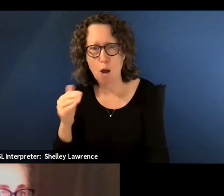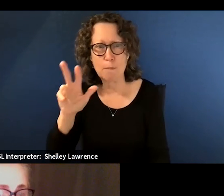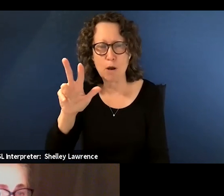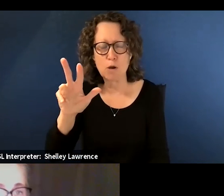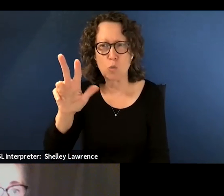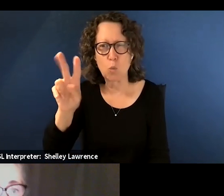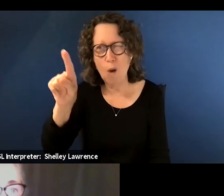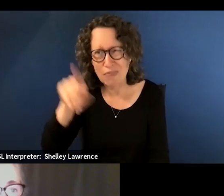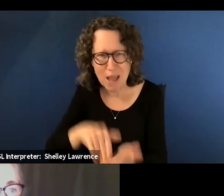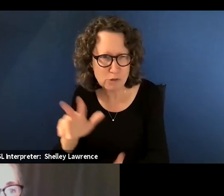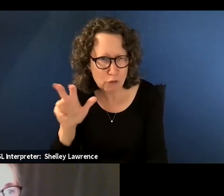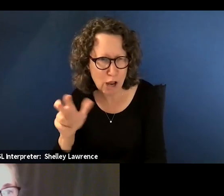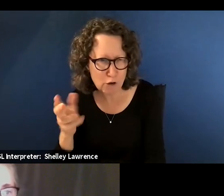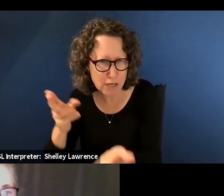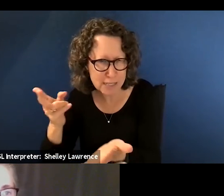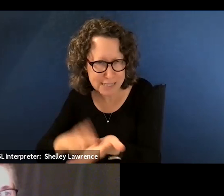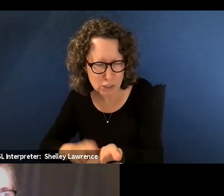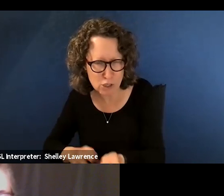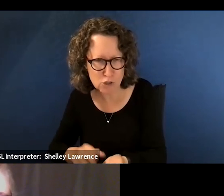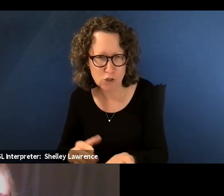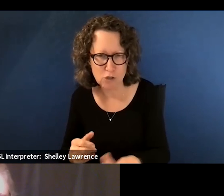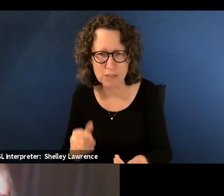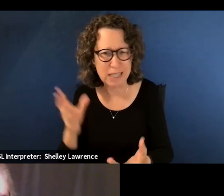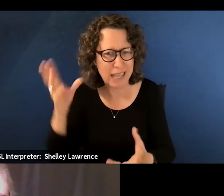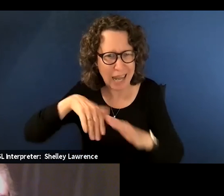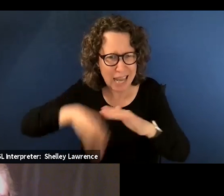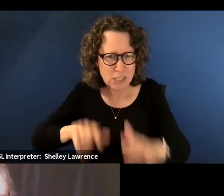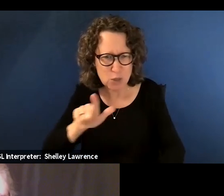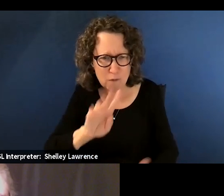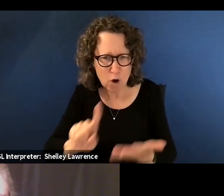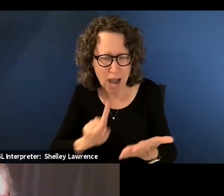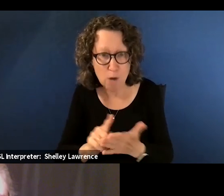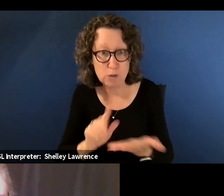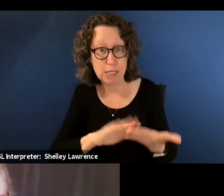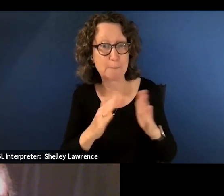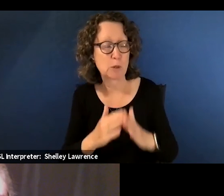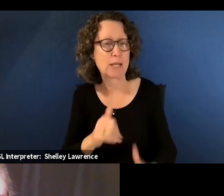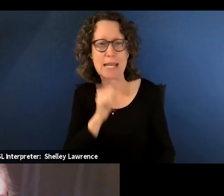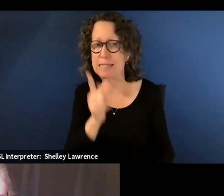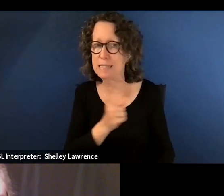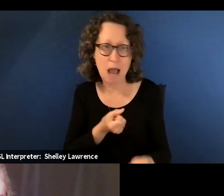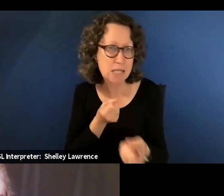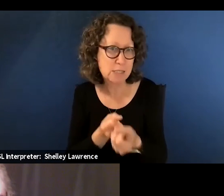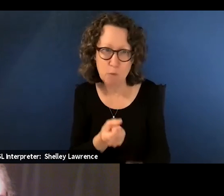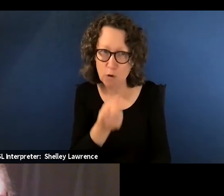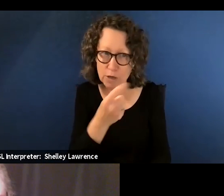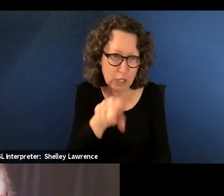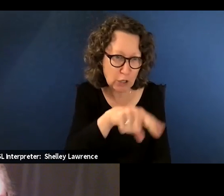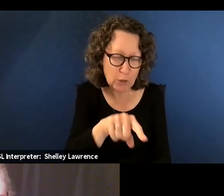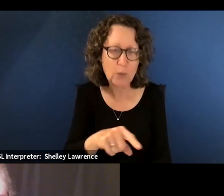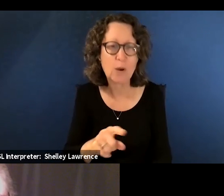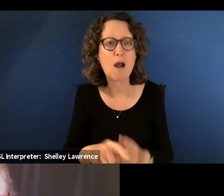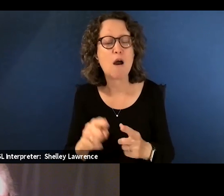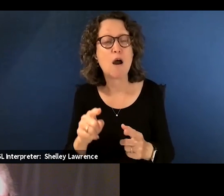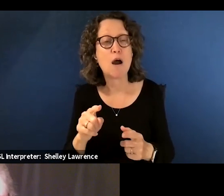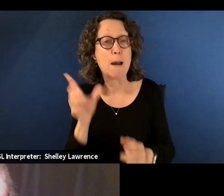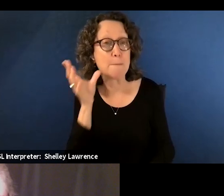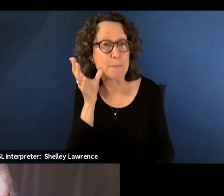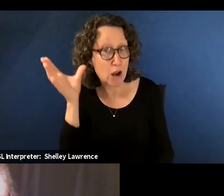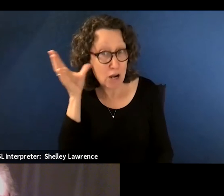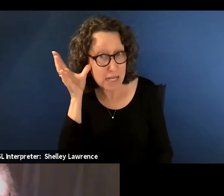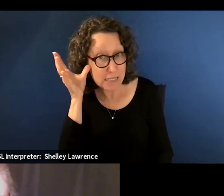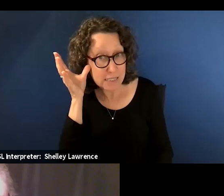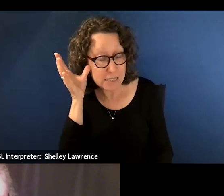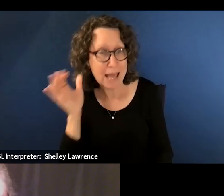más de 1,300 firmas en menos de 24 horas. La comunidad no está de su lado. Para